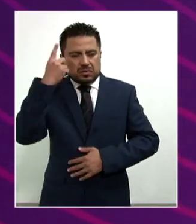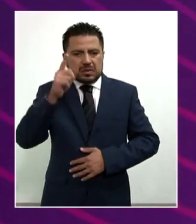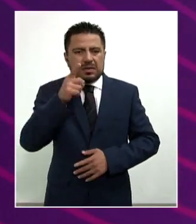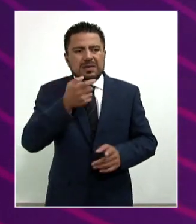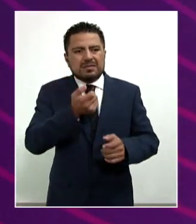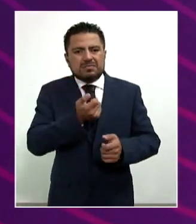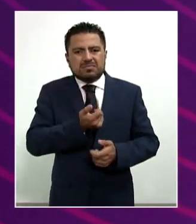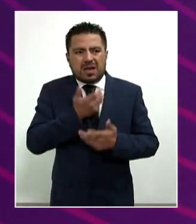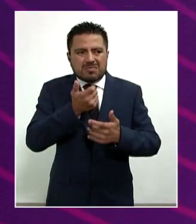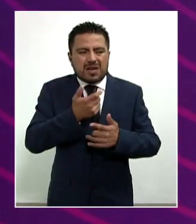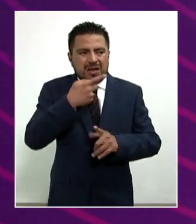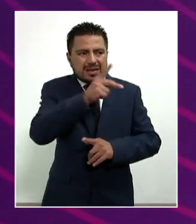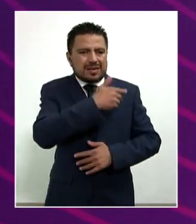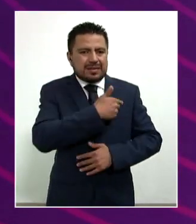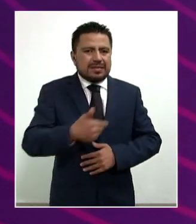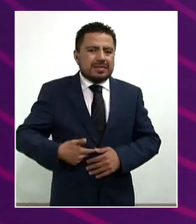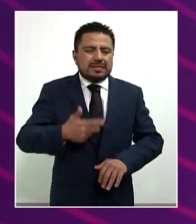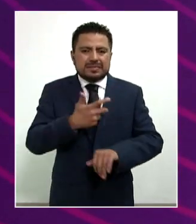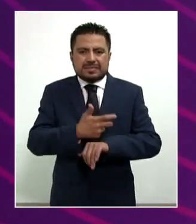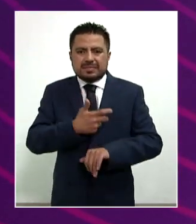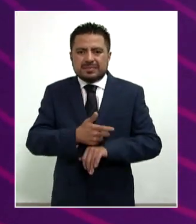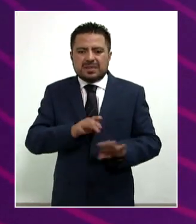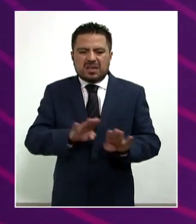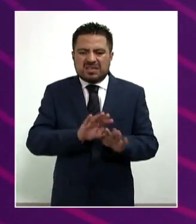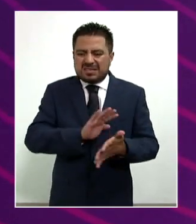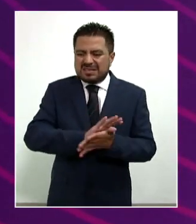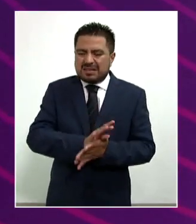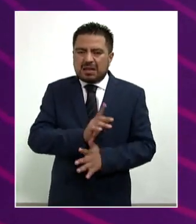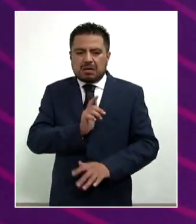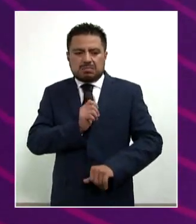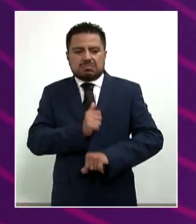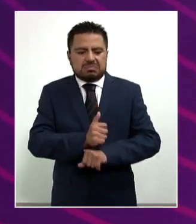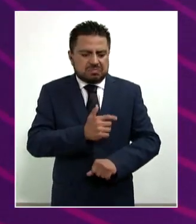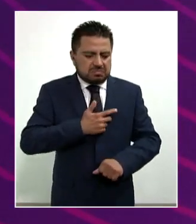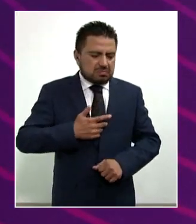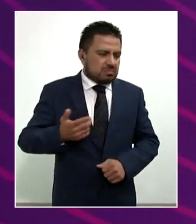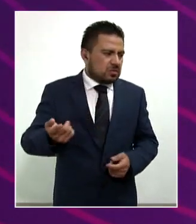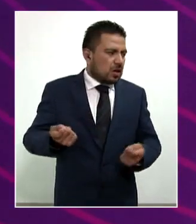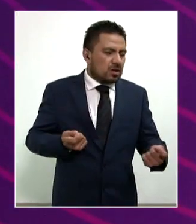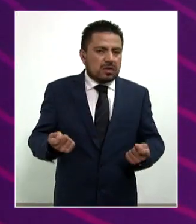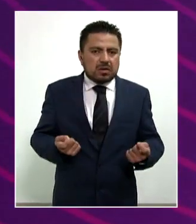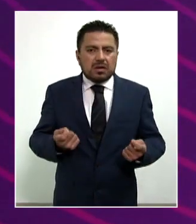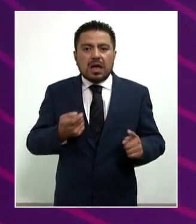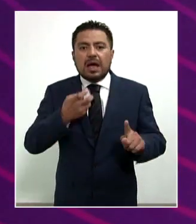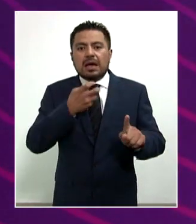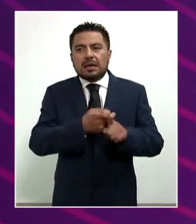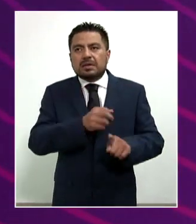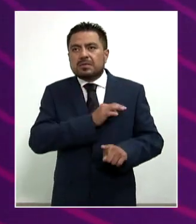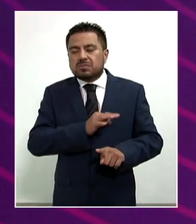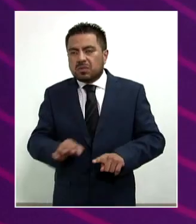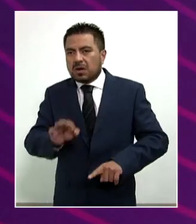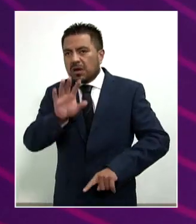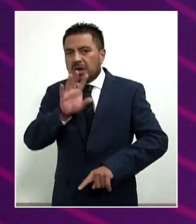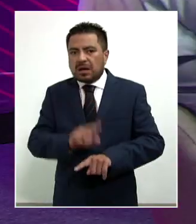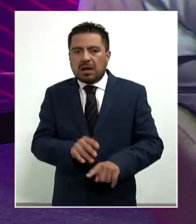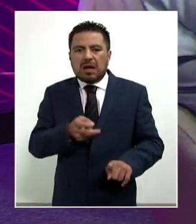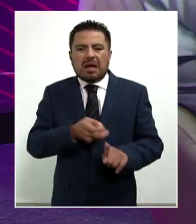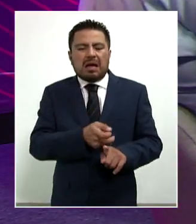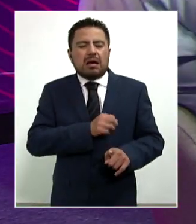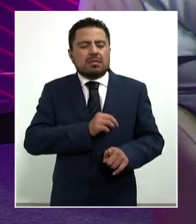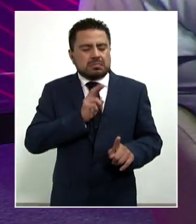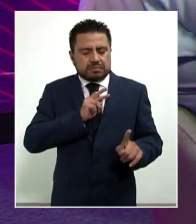del presidente de los Estados Unidos, que es un racista, que es un autoritario. Y eso permea, eso, o sea, que es